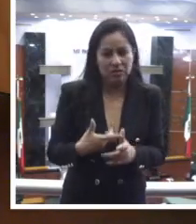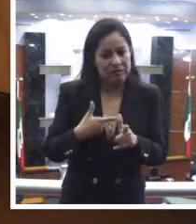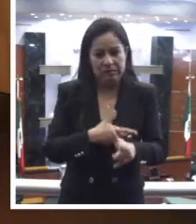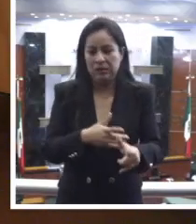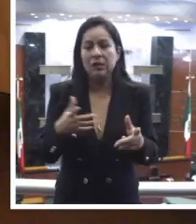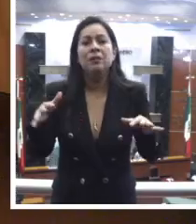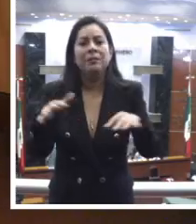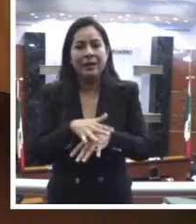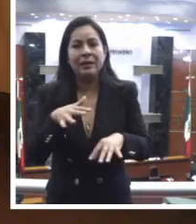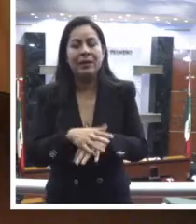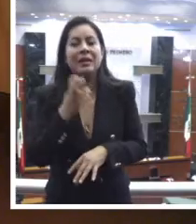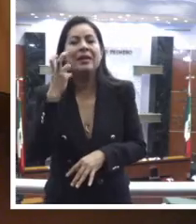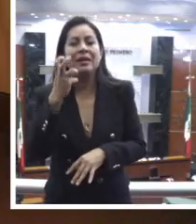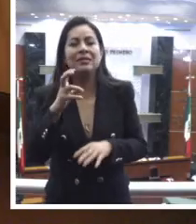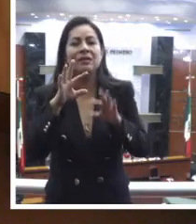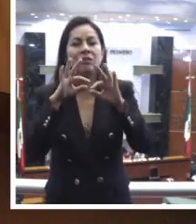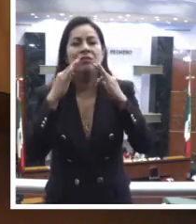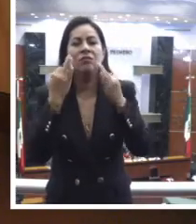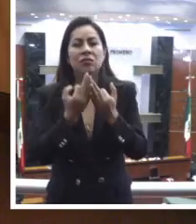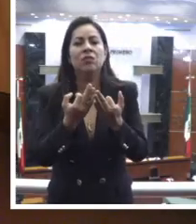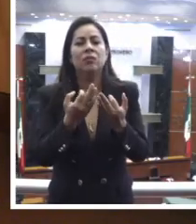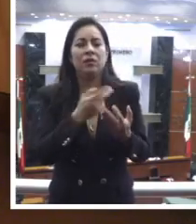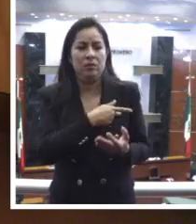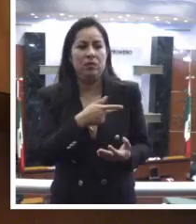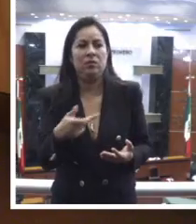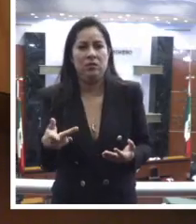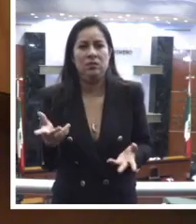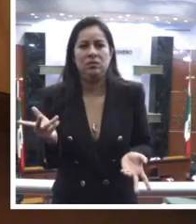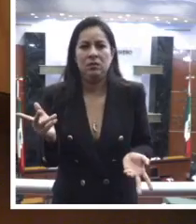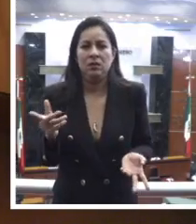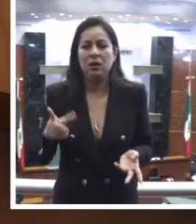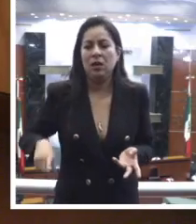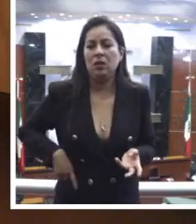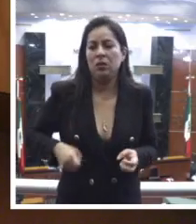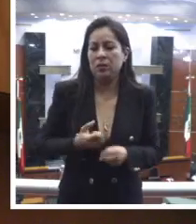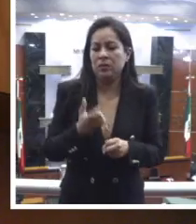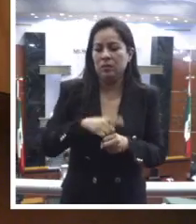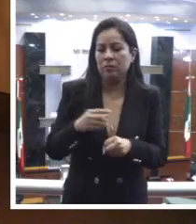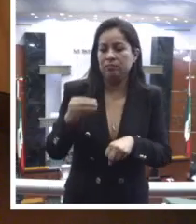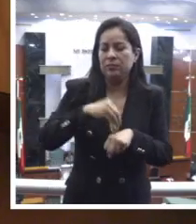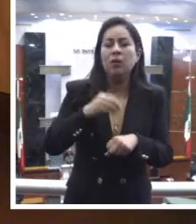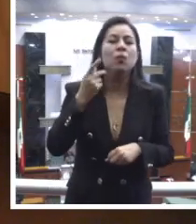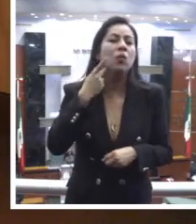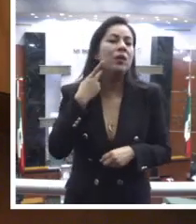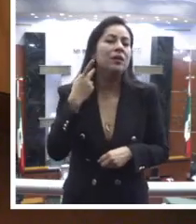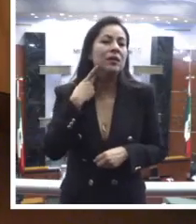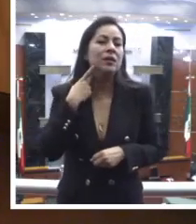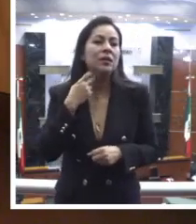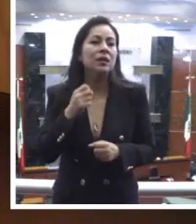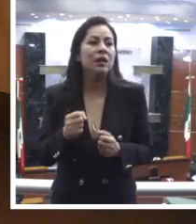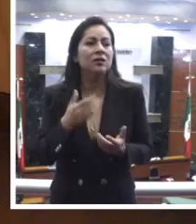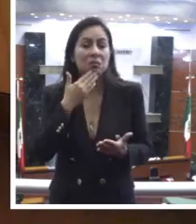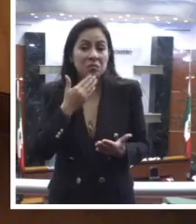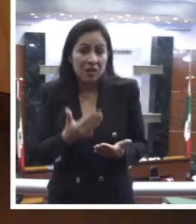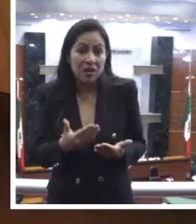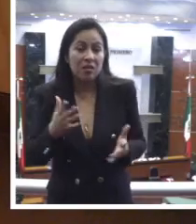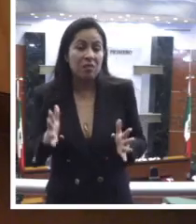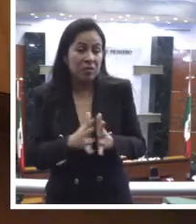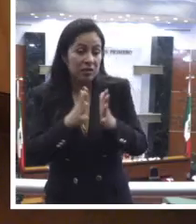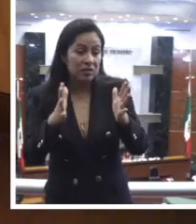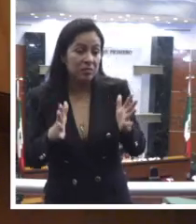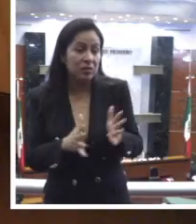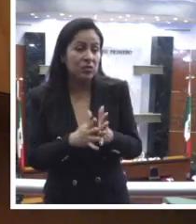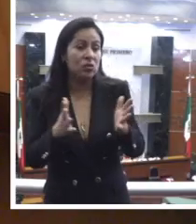modificar este tipo de circunstancias, el gobierno del Estado ha implementado políticas públicas sostenibles y